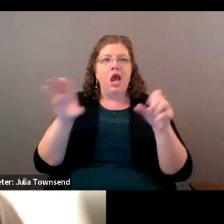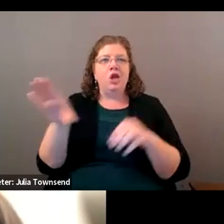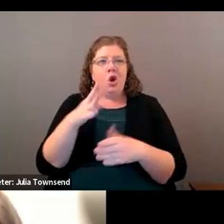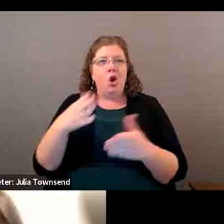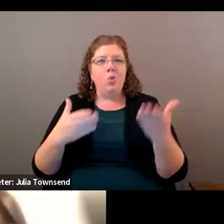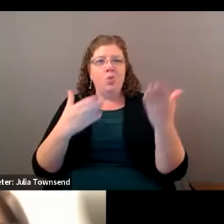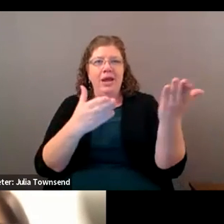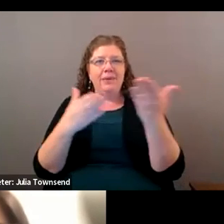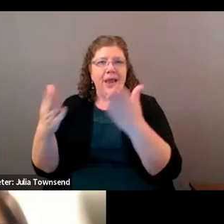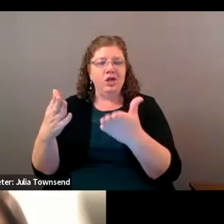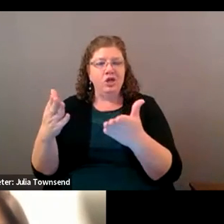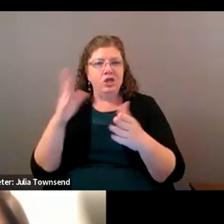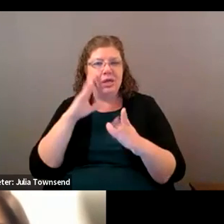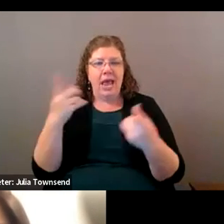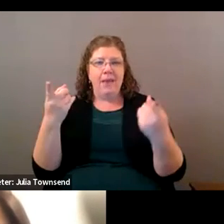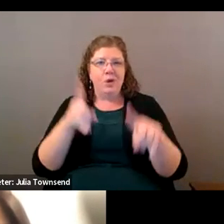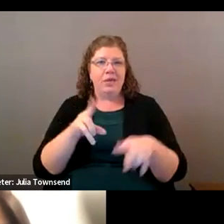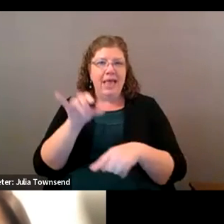consideraciones.